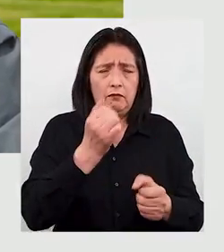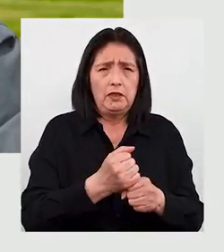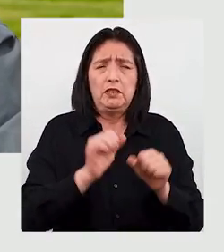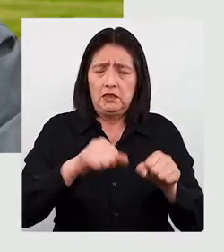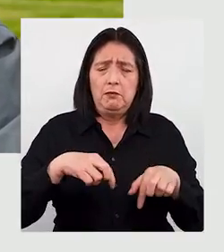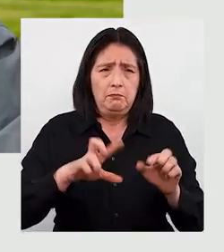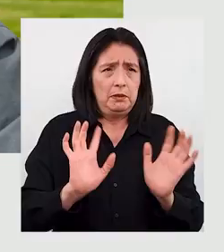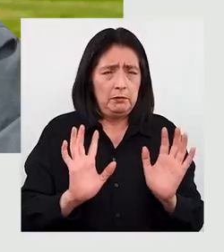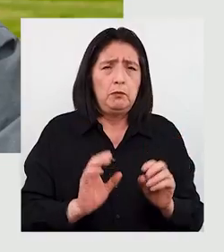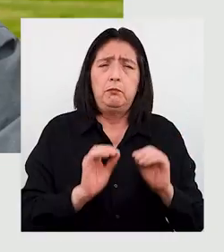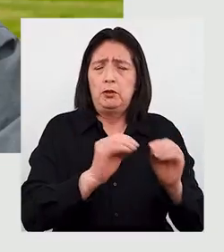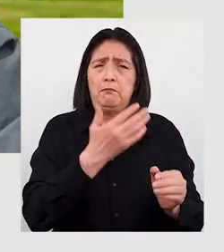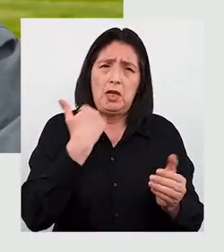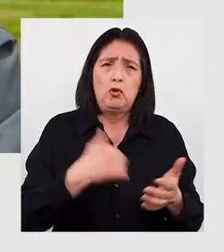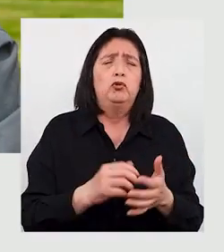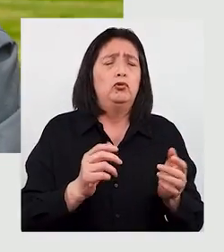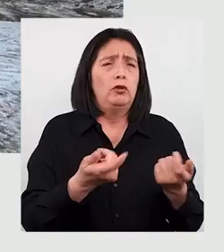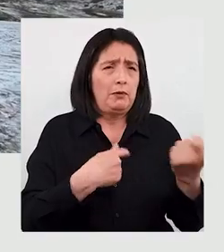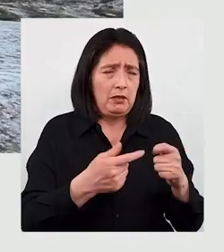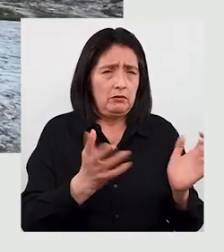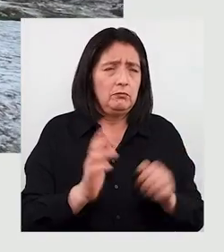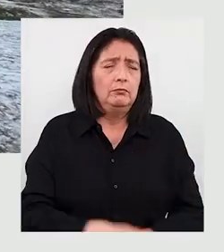y te permite colocar mucho mejor tus productos.